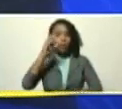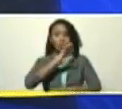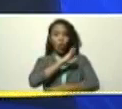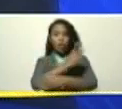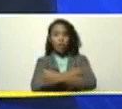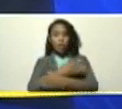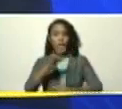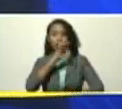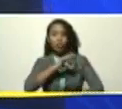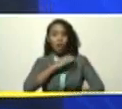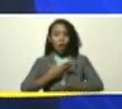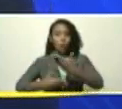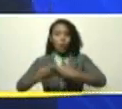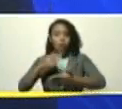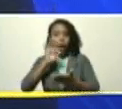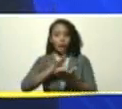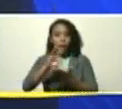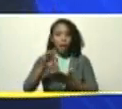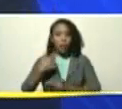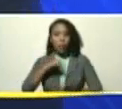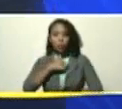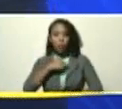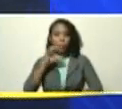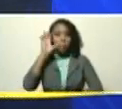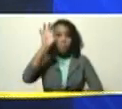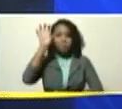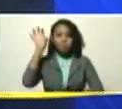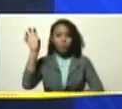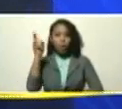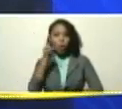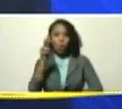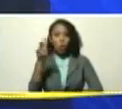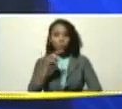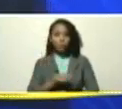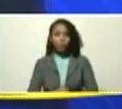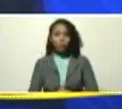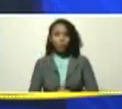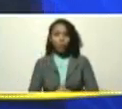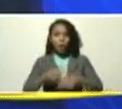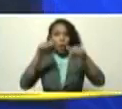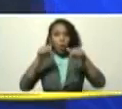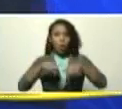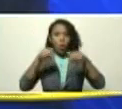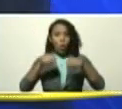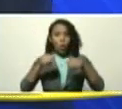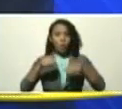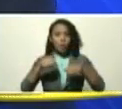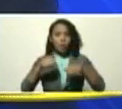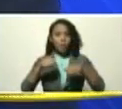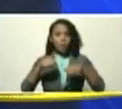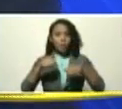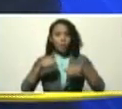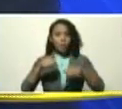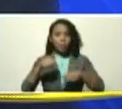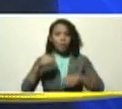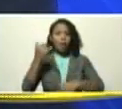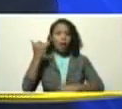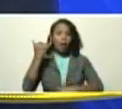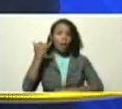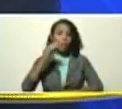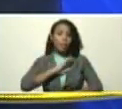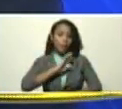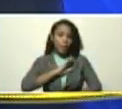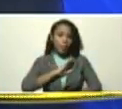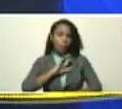la asociación estratégica entre nuestros países. Hoy hemos tenido una